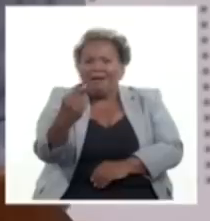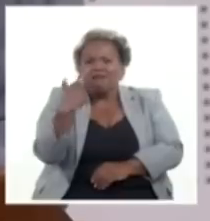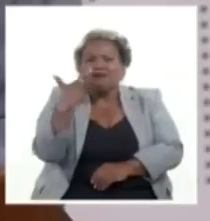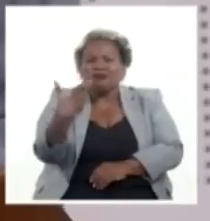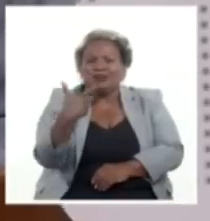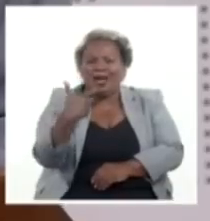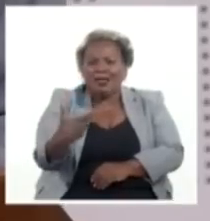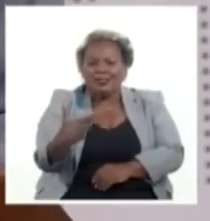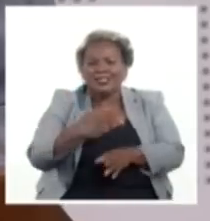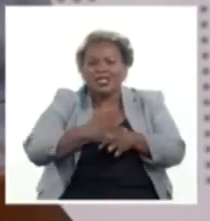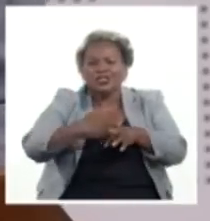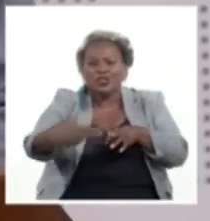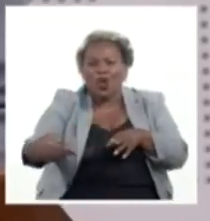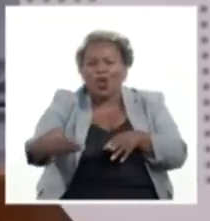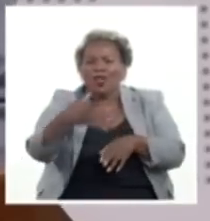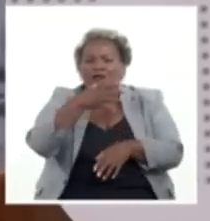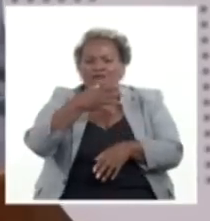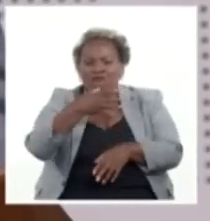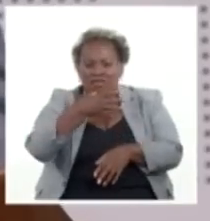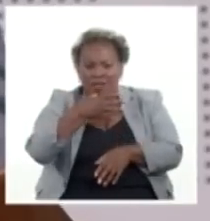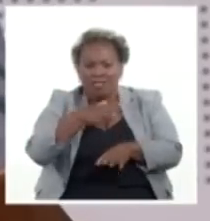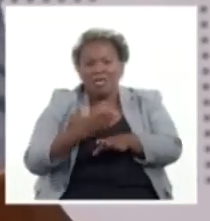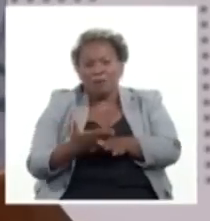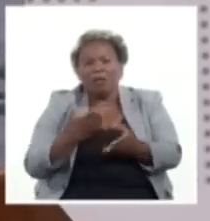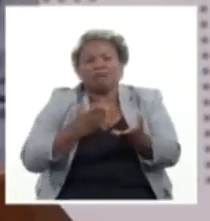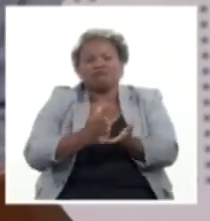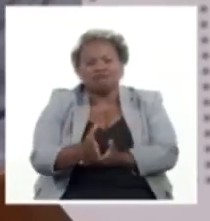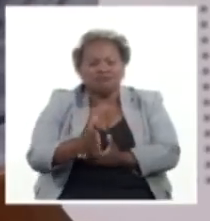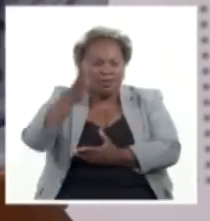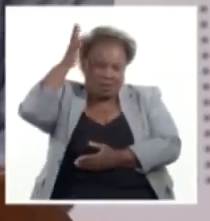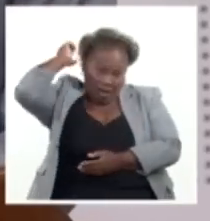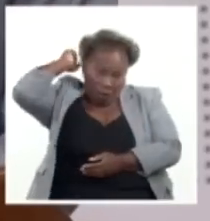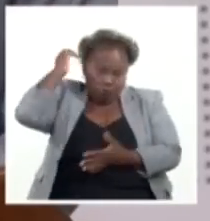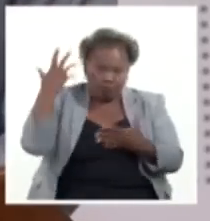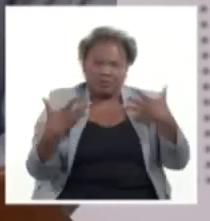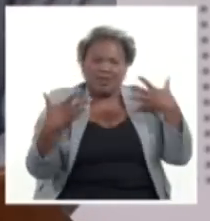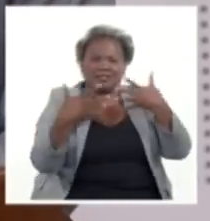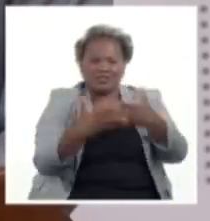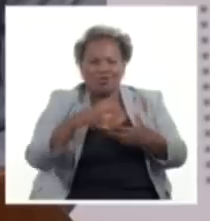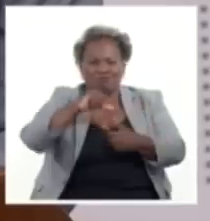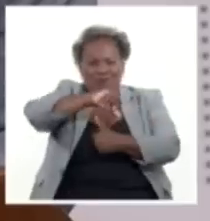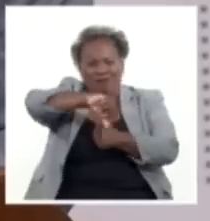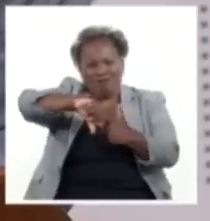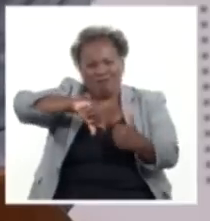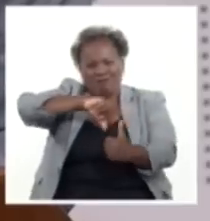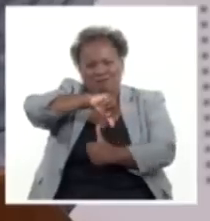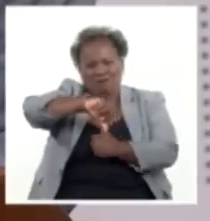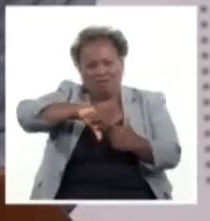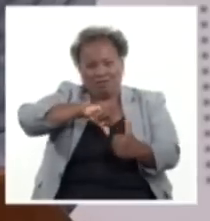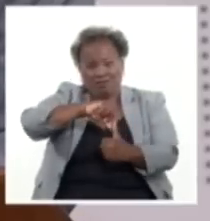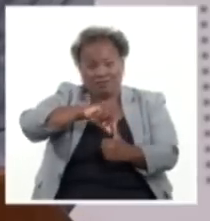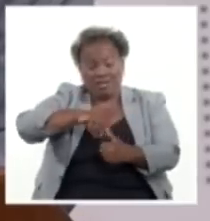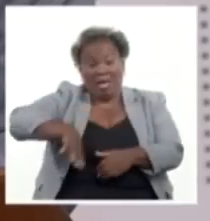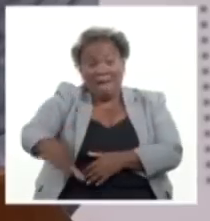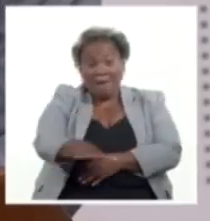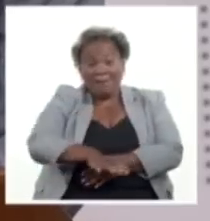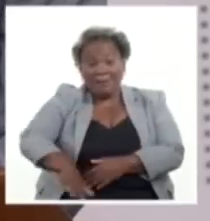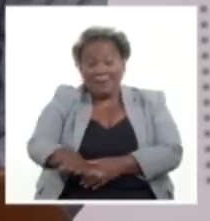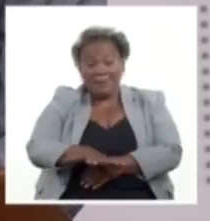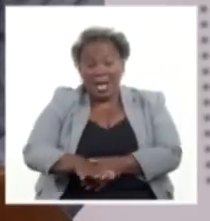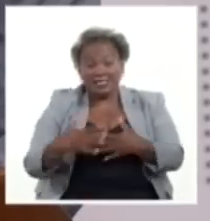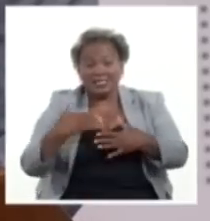jefe, continuado por el general de ejército, en las relaciones con el Caribe, que se basan en la